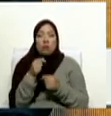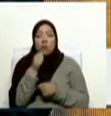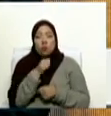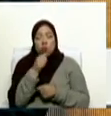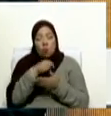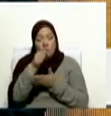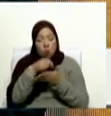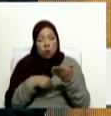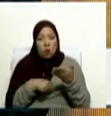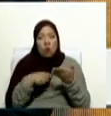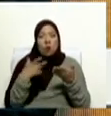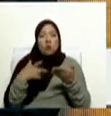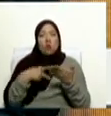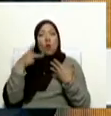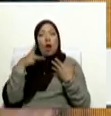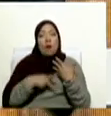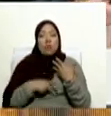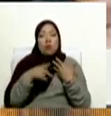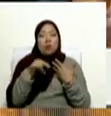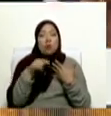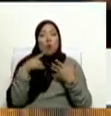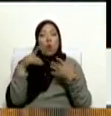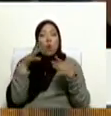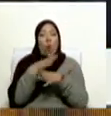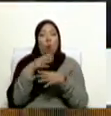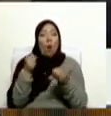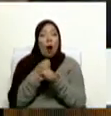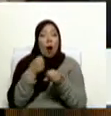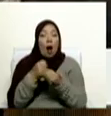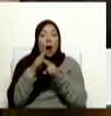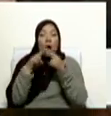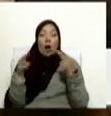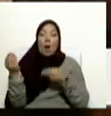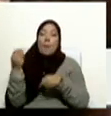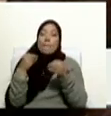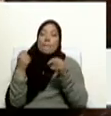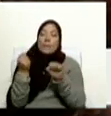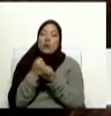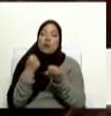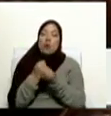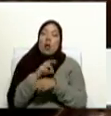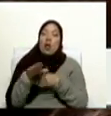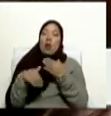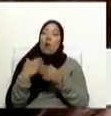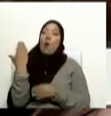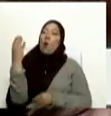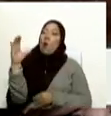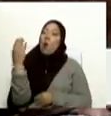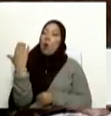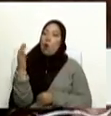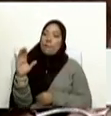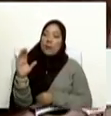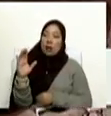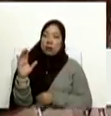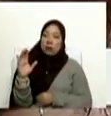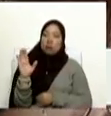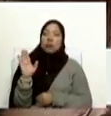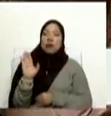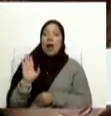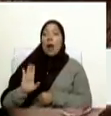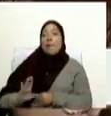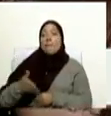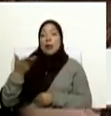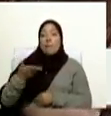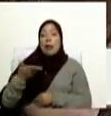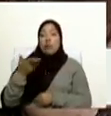sus delegados la capitulación se convirtió en el último militar con mando en el territorio de Colombia eso es una primera eh consideración